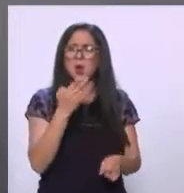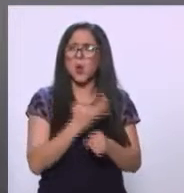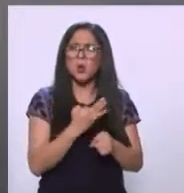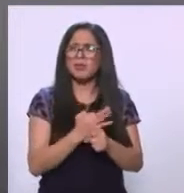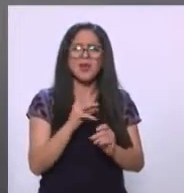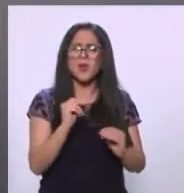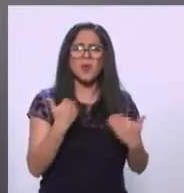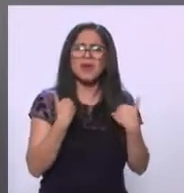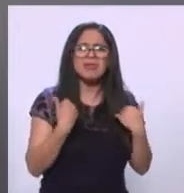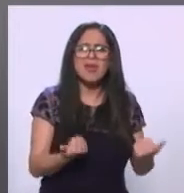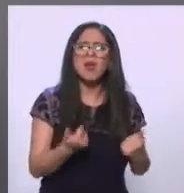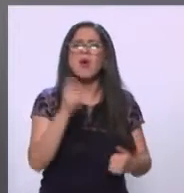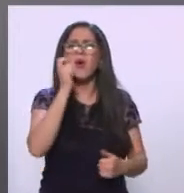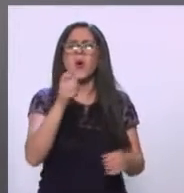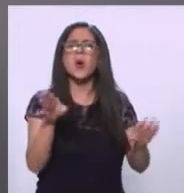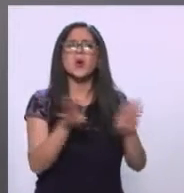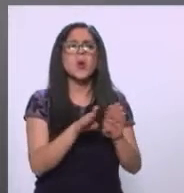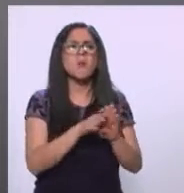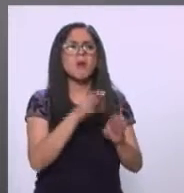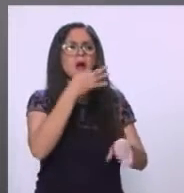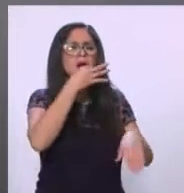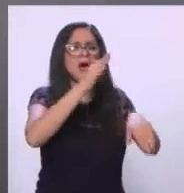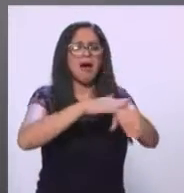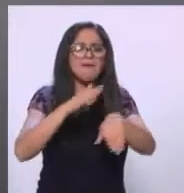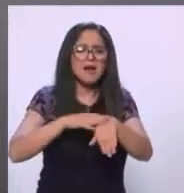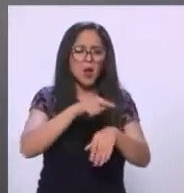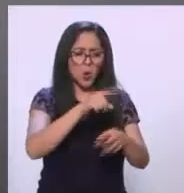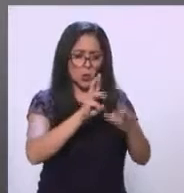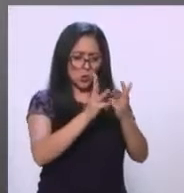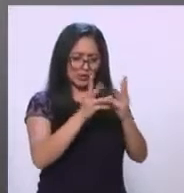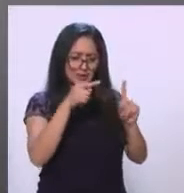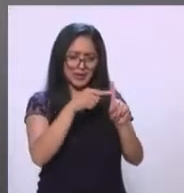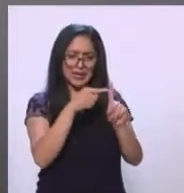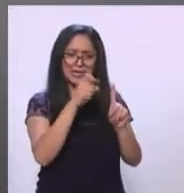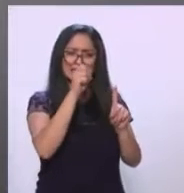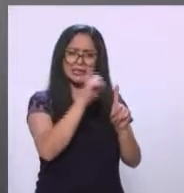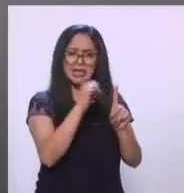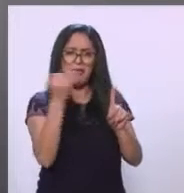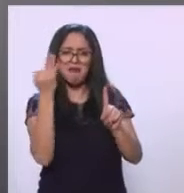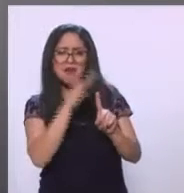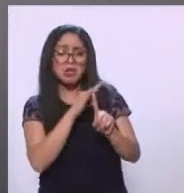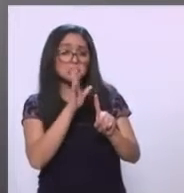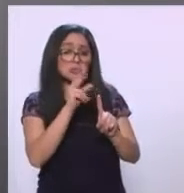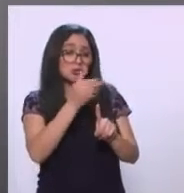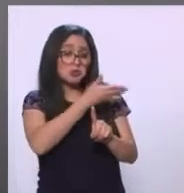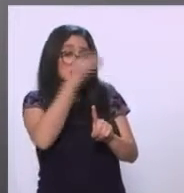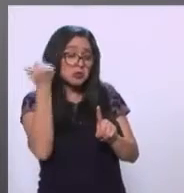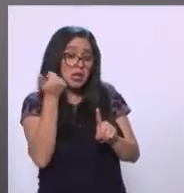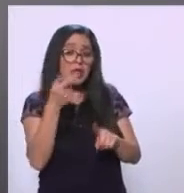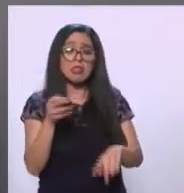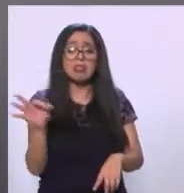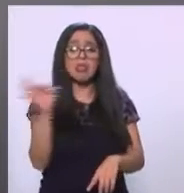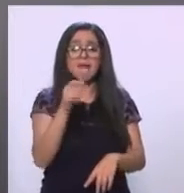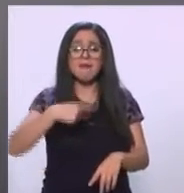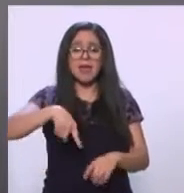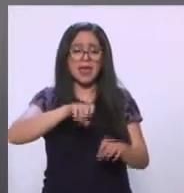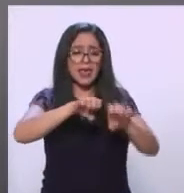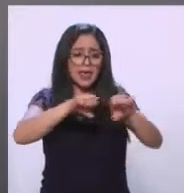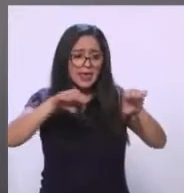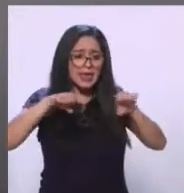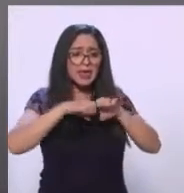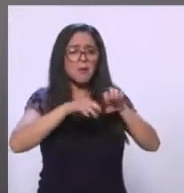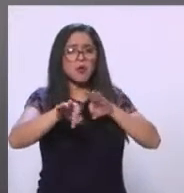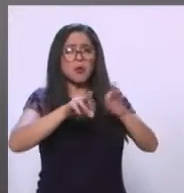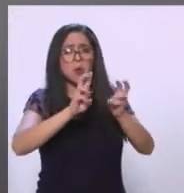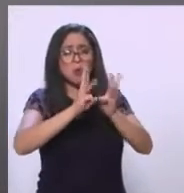mecanismo de alerta, ¿no? Cómo es que detecta si esto es algo falso o no. Quizás tenga un equipo de preselección, eso hay que investigarlo